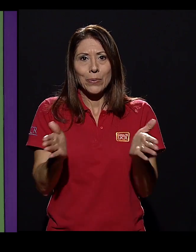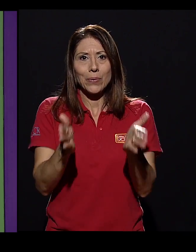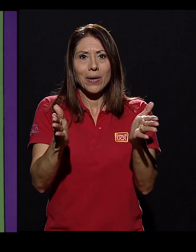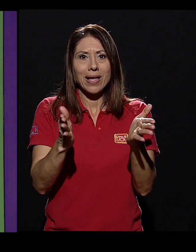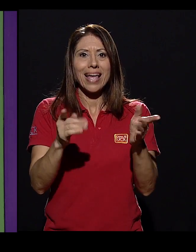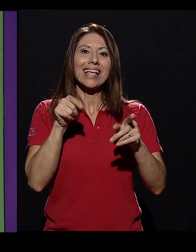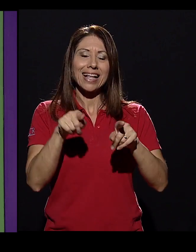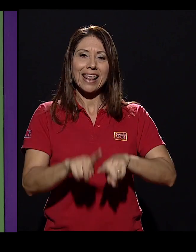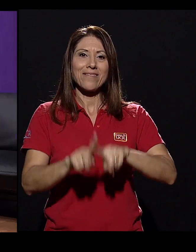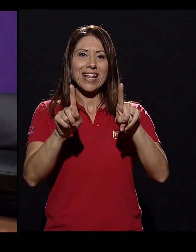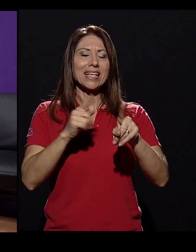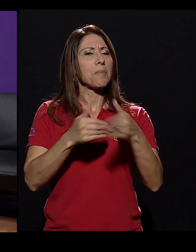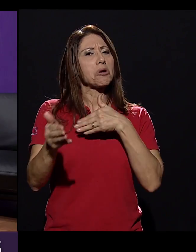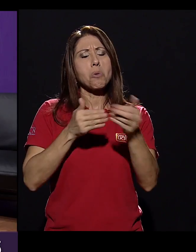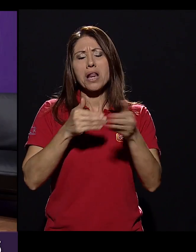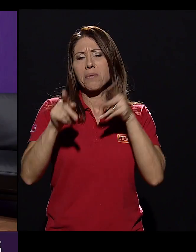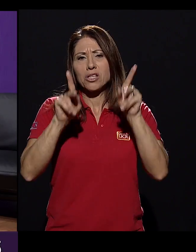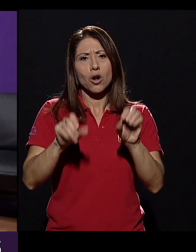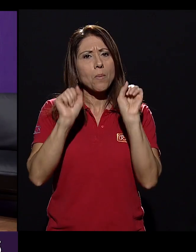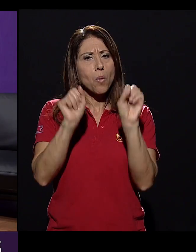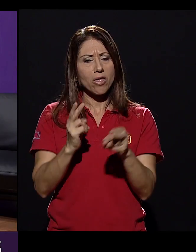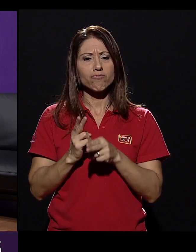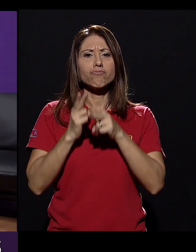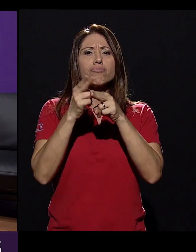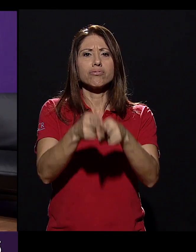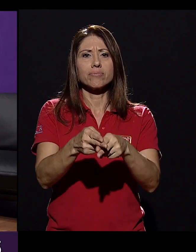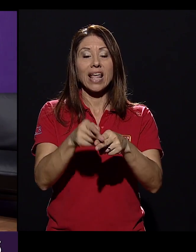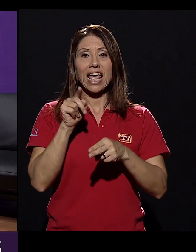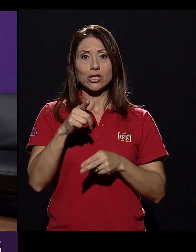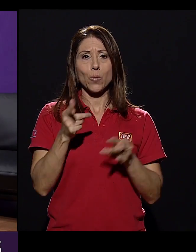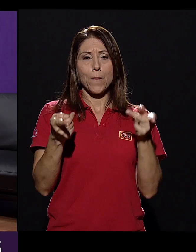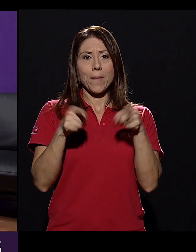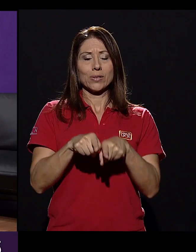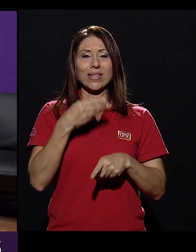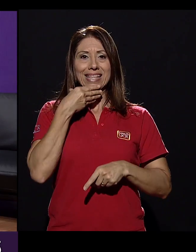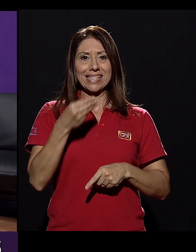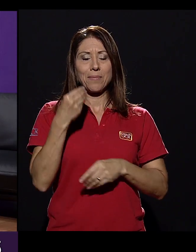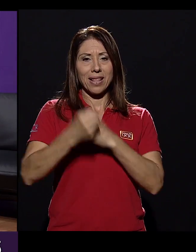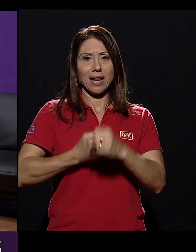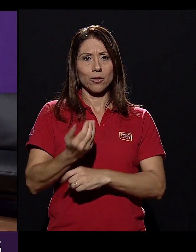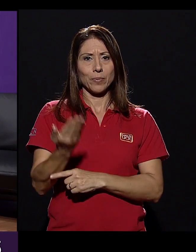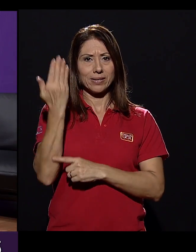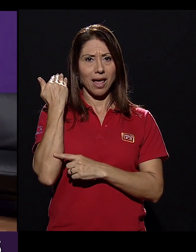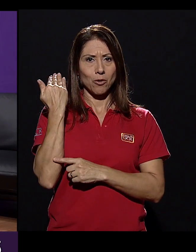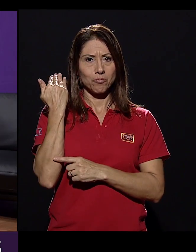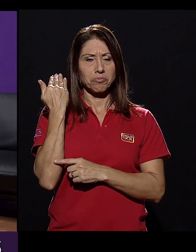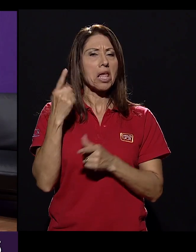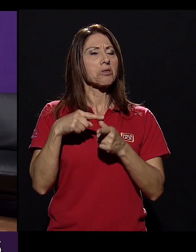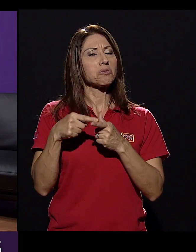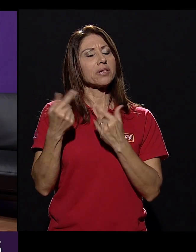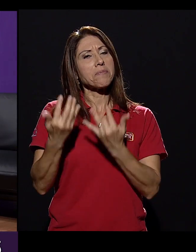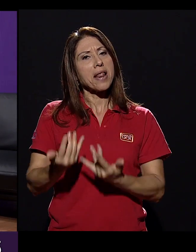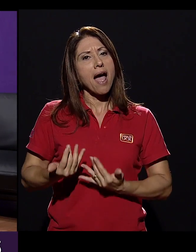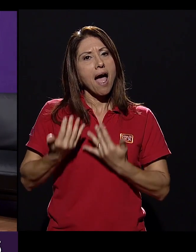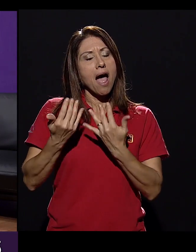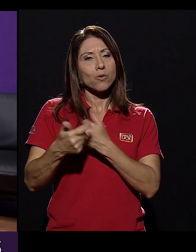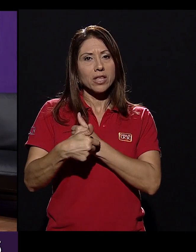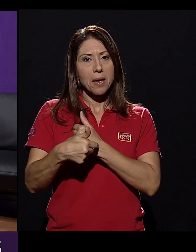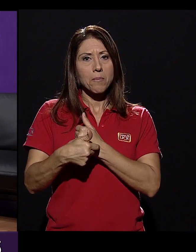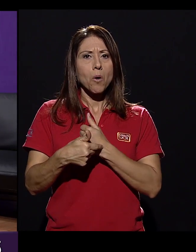pero cualquiera puede postular. Entonces, eso fue como en diciembre del año pasado y esperaron varios